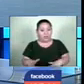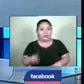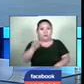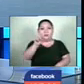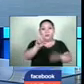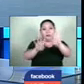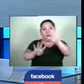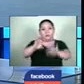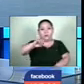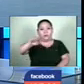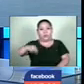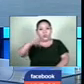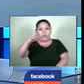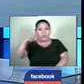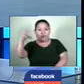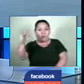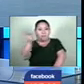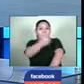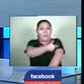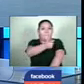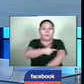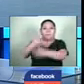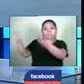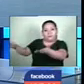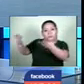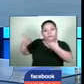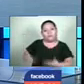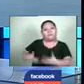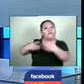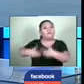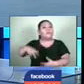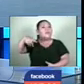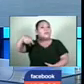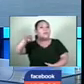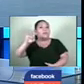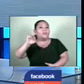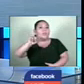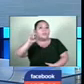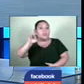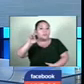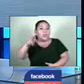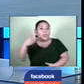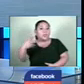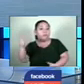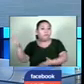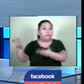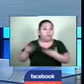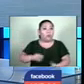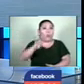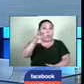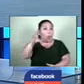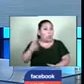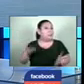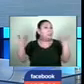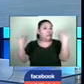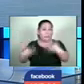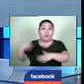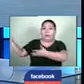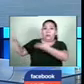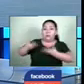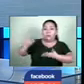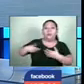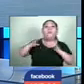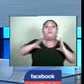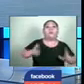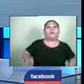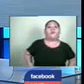vacunas anti-COVID de la farmacéutica Pfizer ingresaron al país en el lote de dosis número 40. Se trata de una compra directa